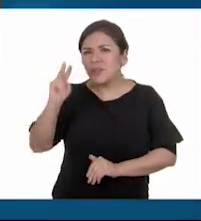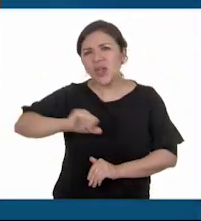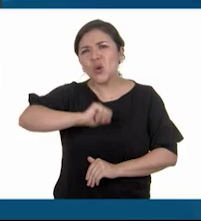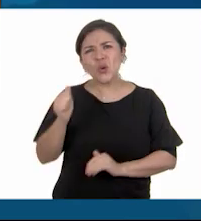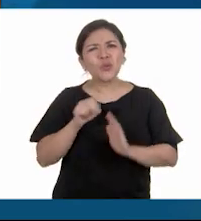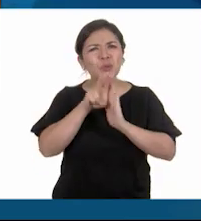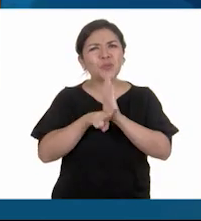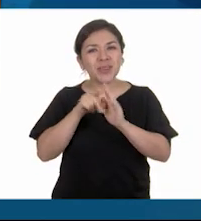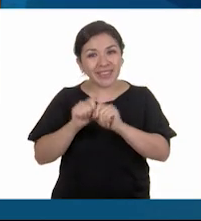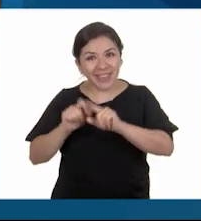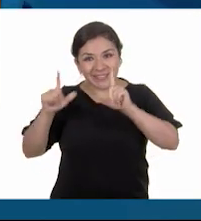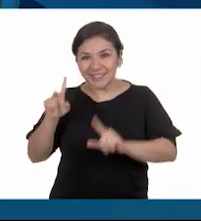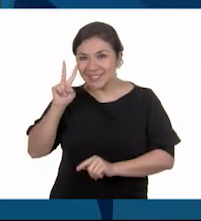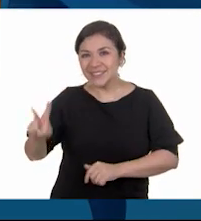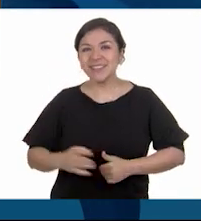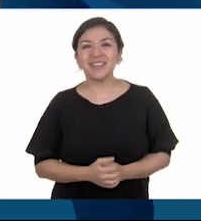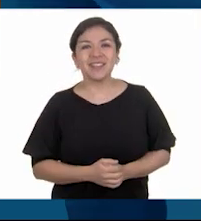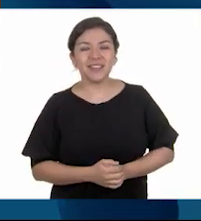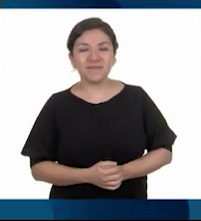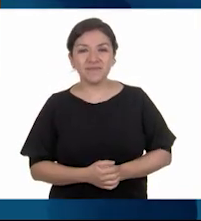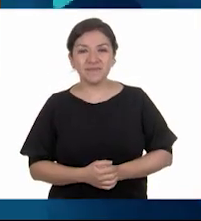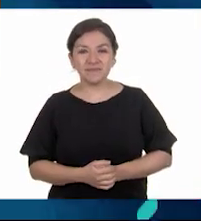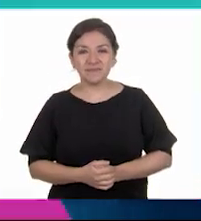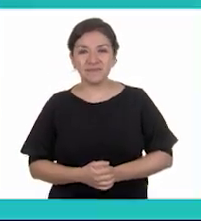el siguiente video!